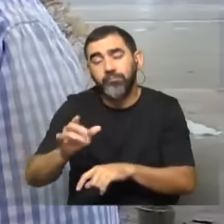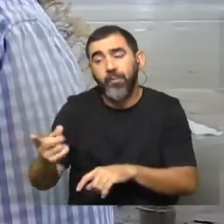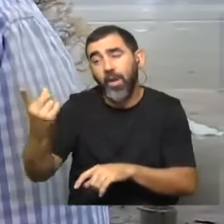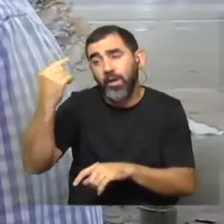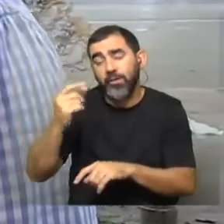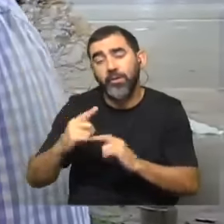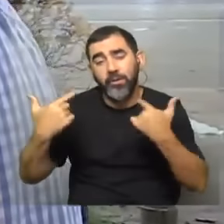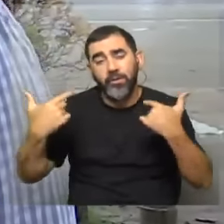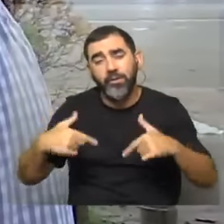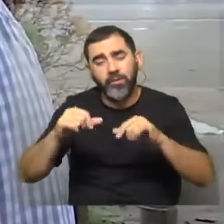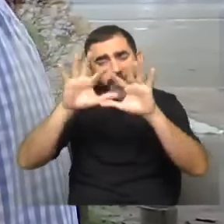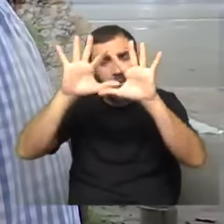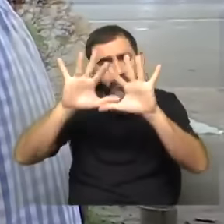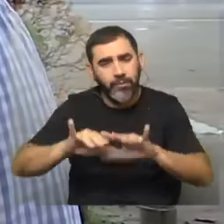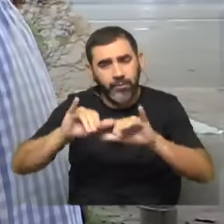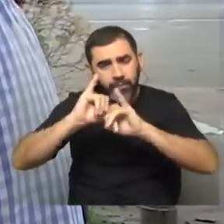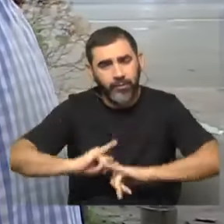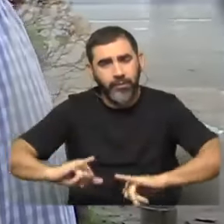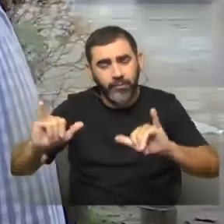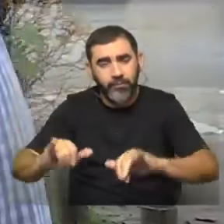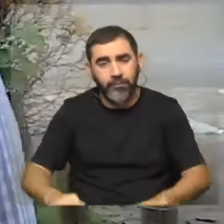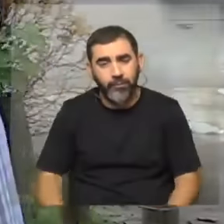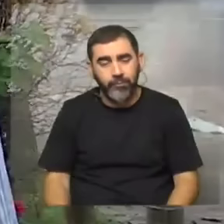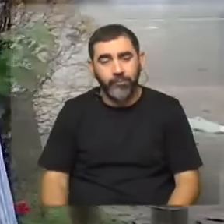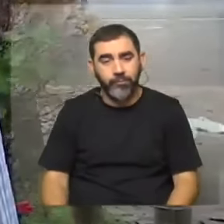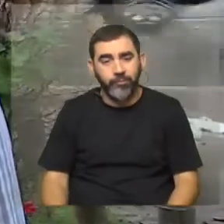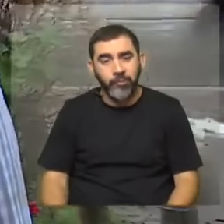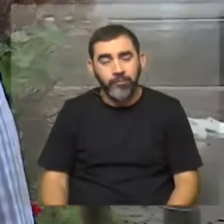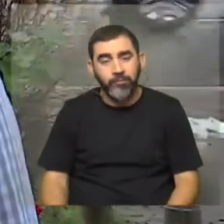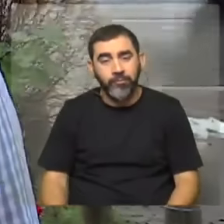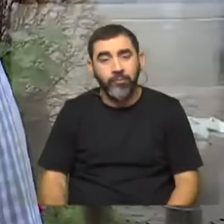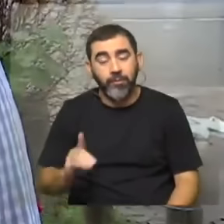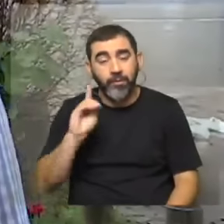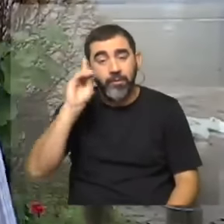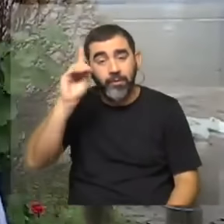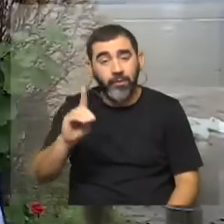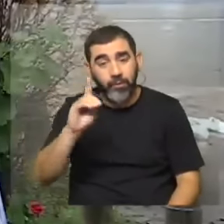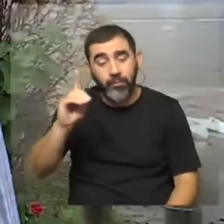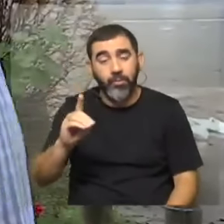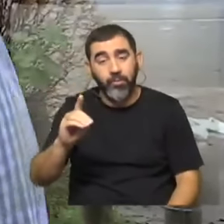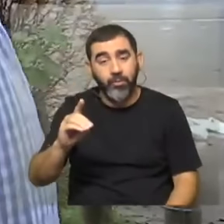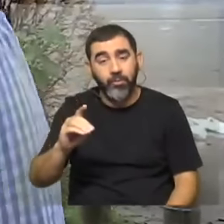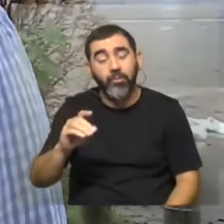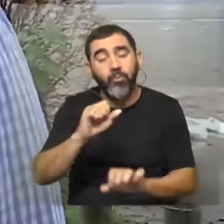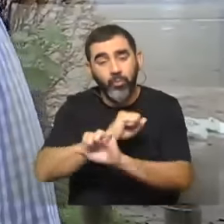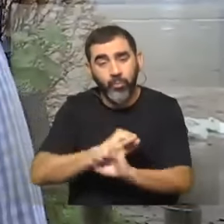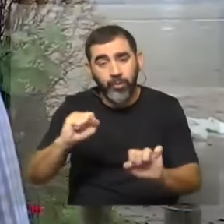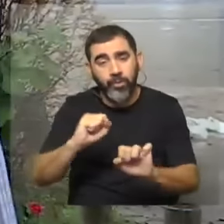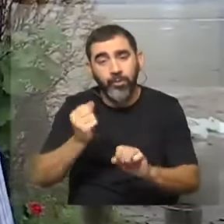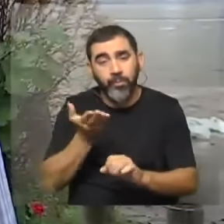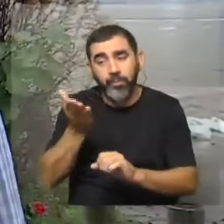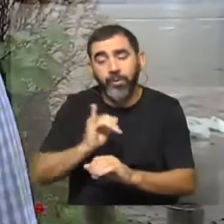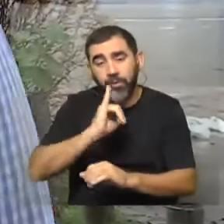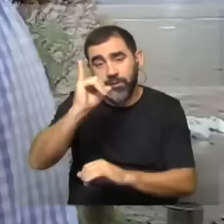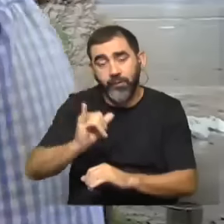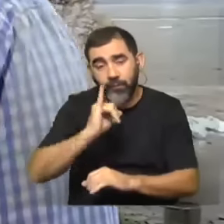intendencia emitió un comunicado al respecto los diputados tenemos de acuerdo a la Ley Orgánica municipal potestad para hacer pedidos de